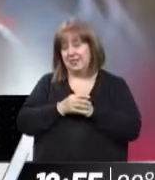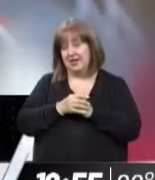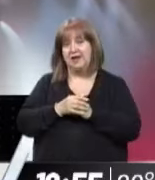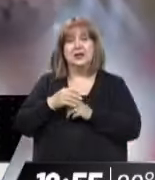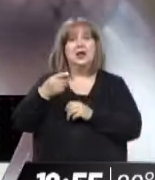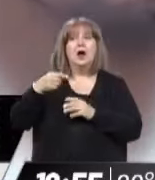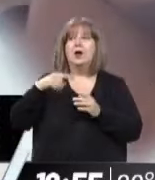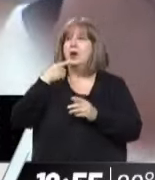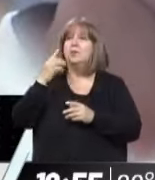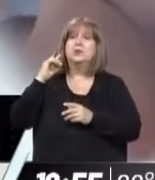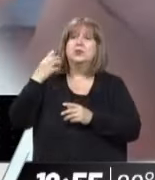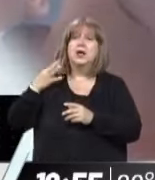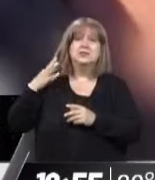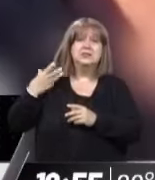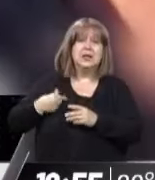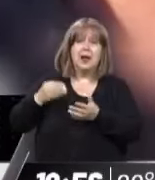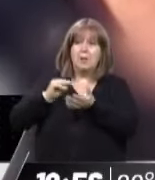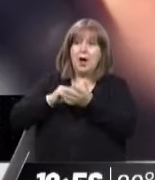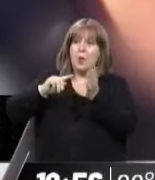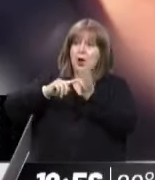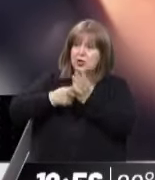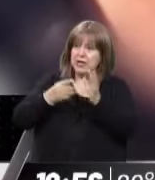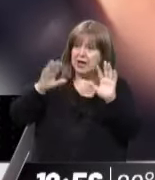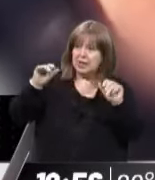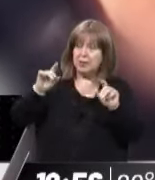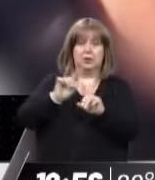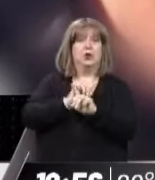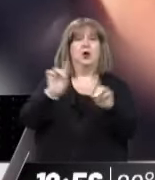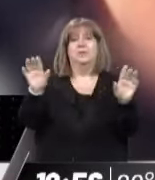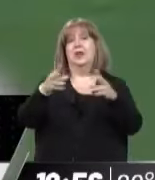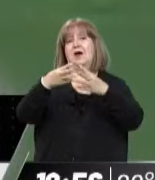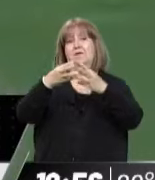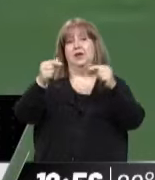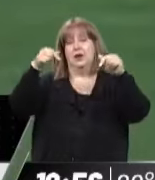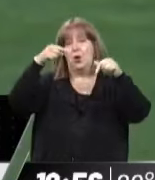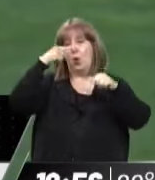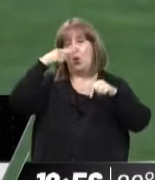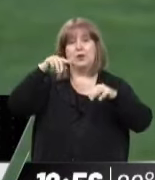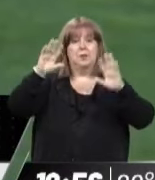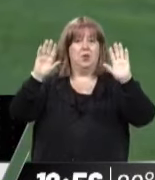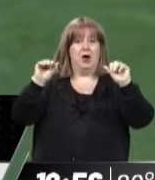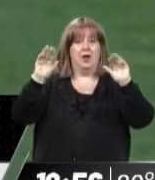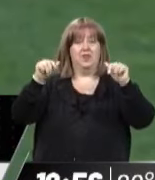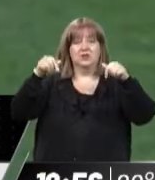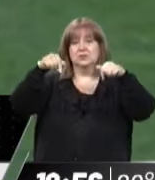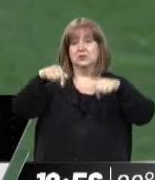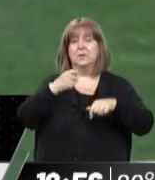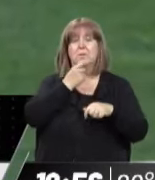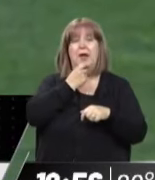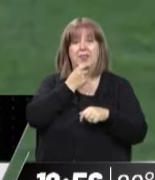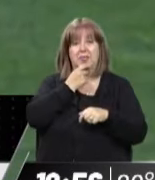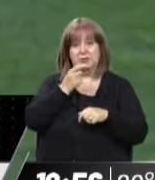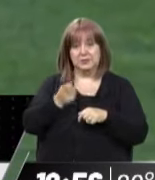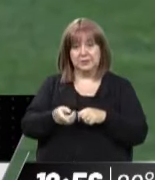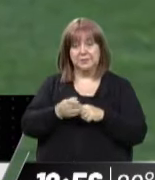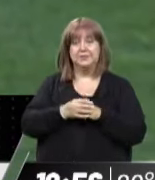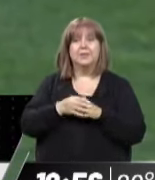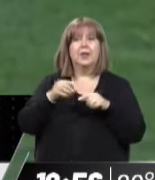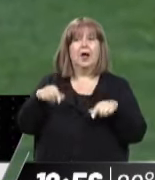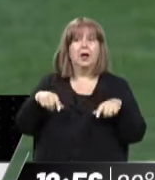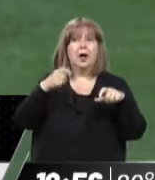bien. Sí. Le sentó muy bien porque la verdad que acá no perdió. Estoy tratando de pensar si perdió un partido. Creo que no perdió